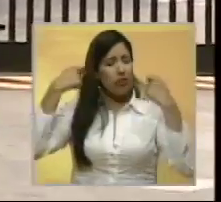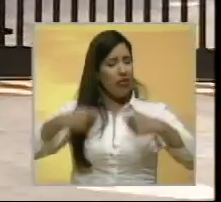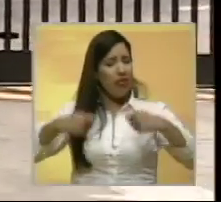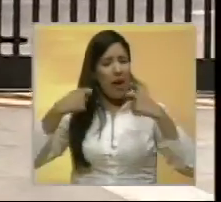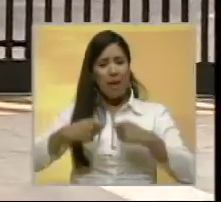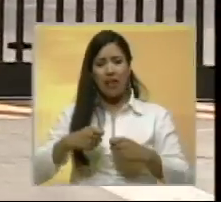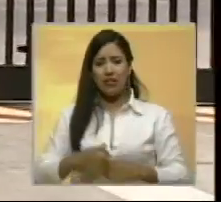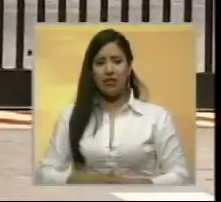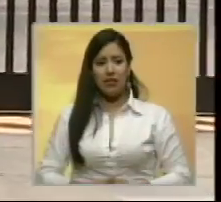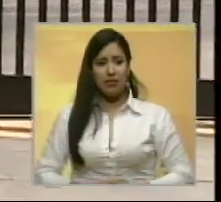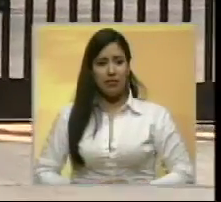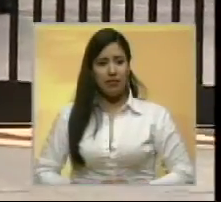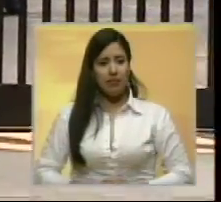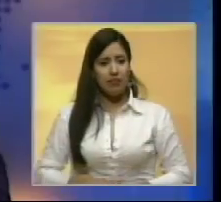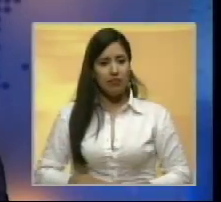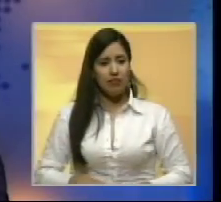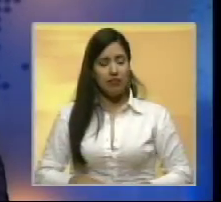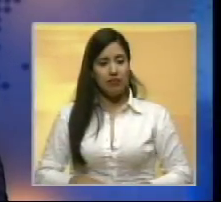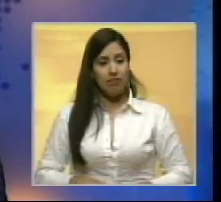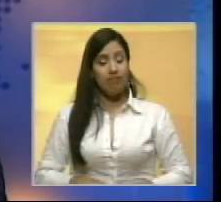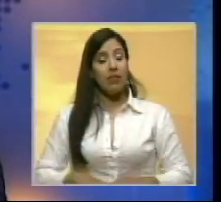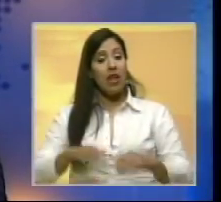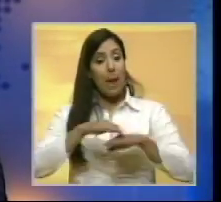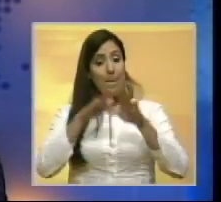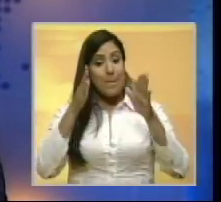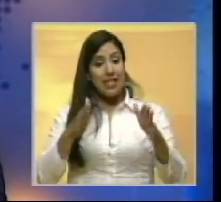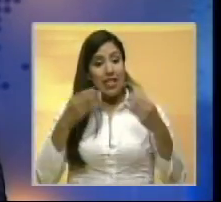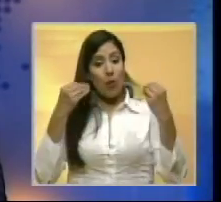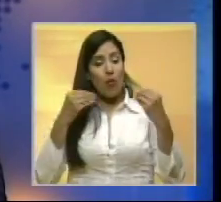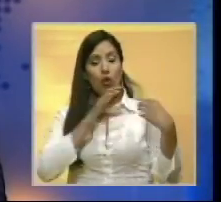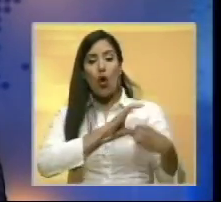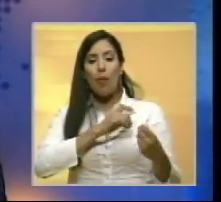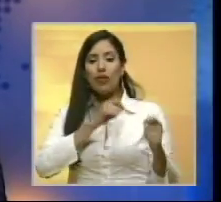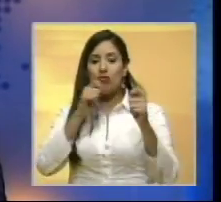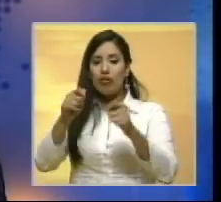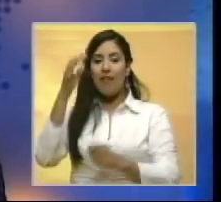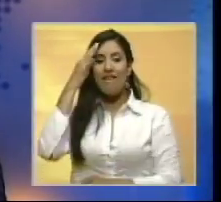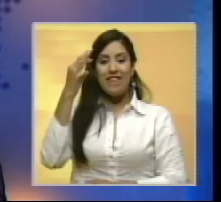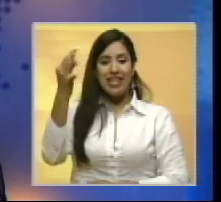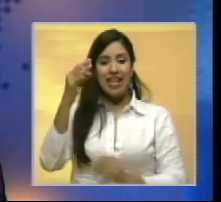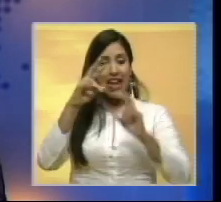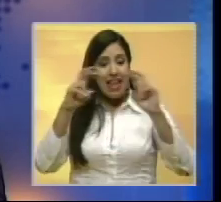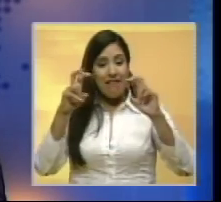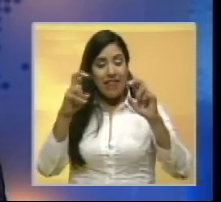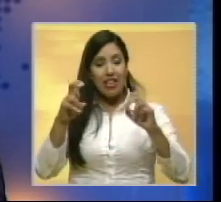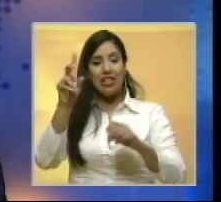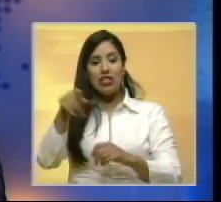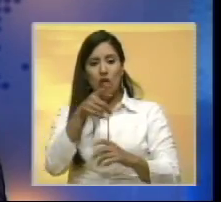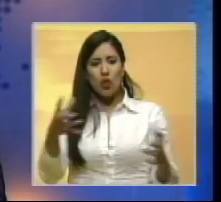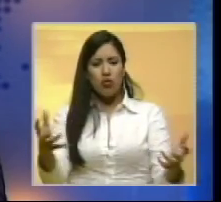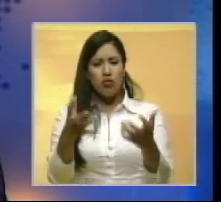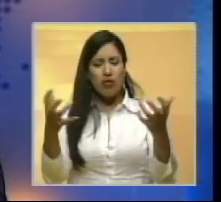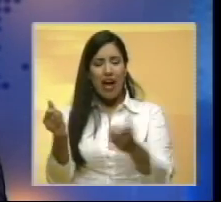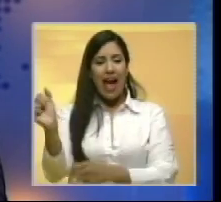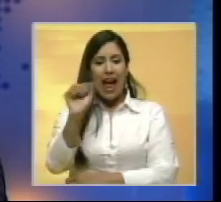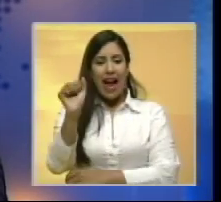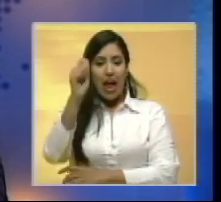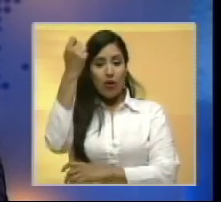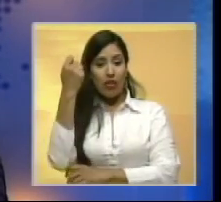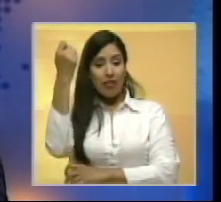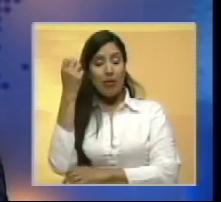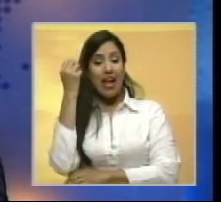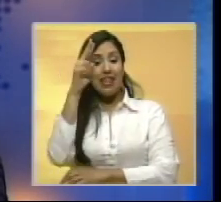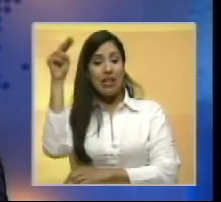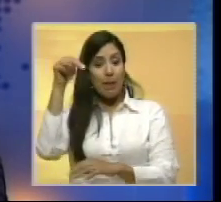atropello sistemático. El Ministerio Público comisionó al fiscal que investigará la incineración del vehículo del diputado de la